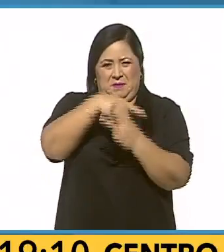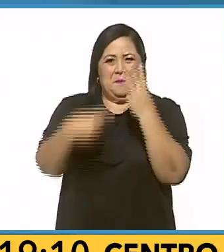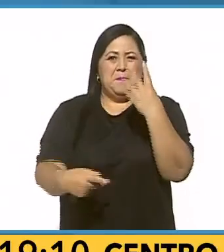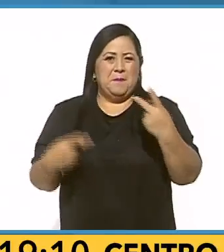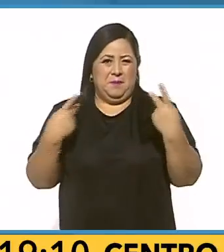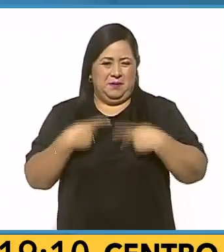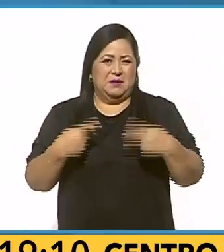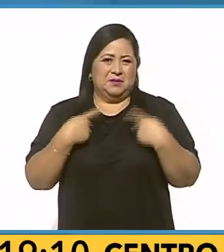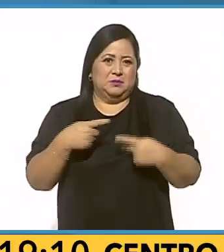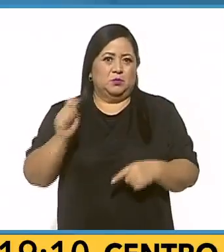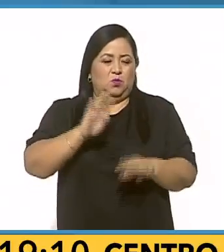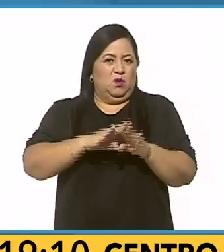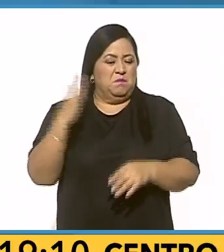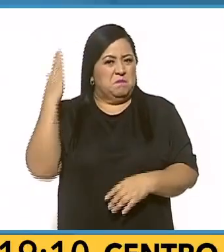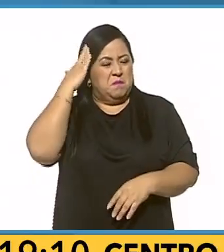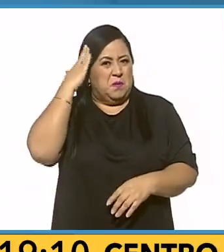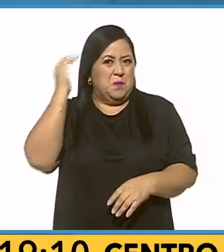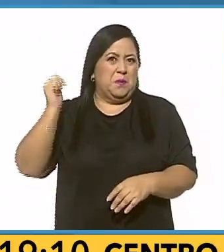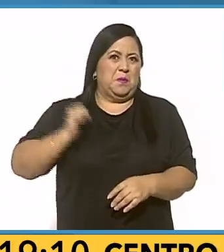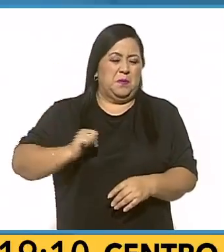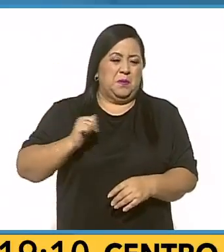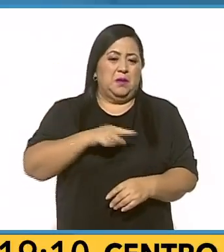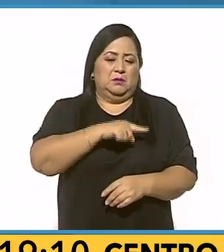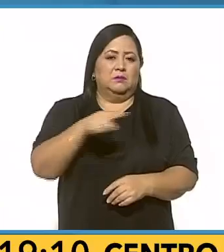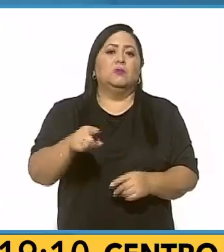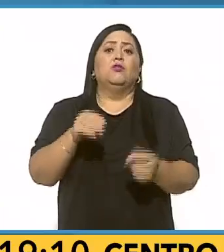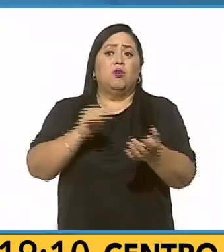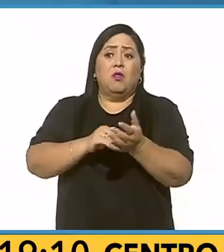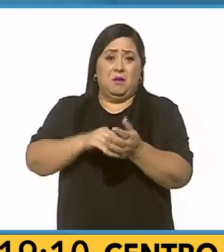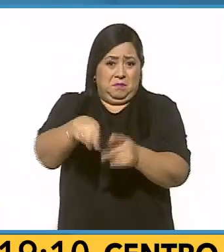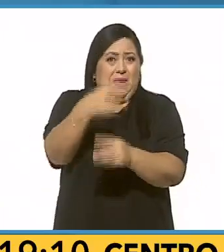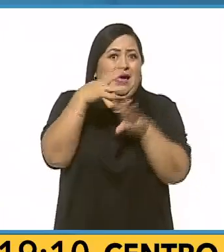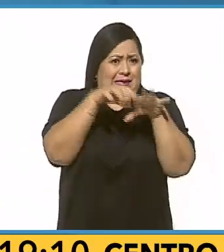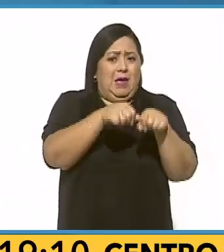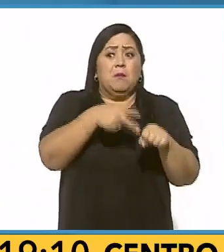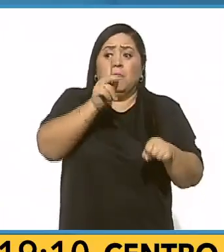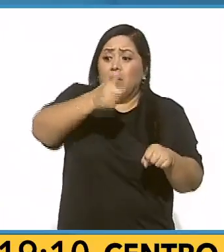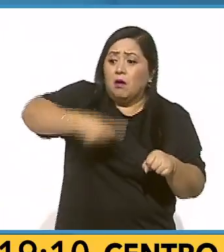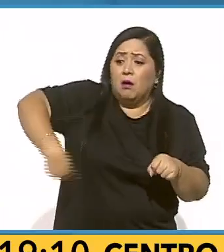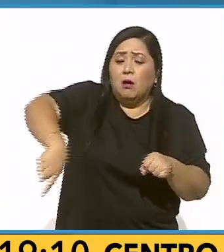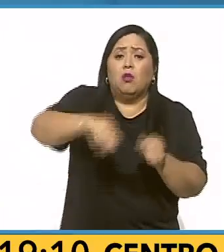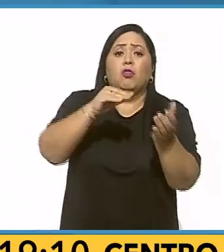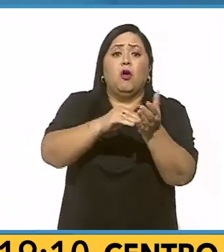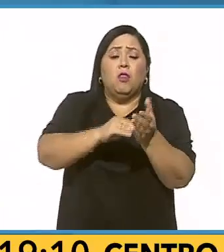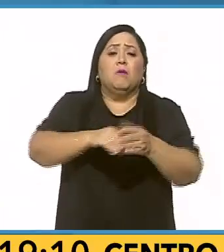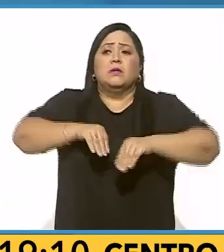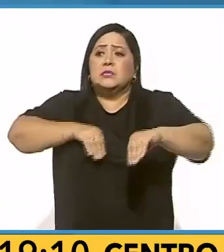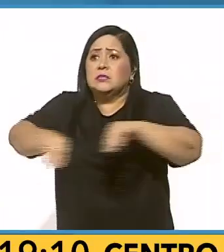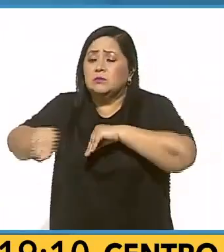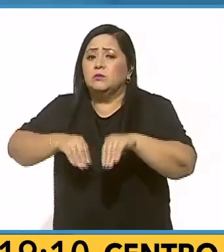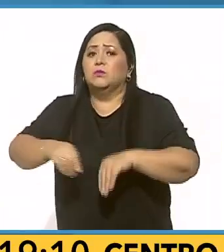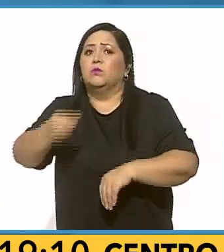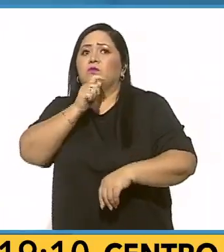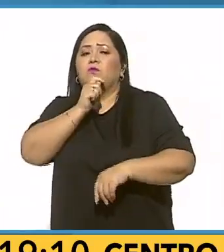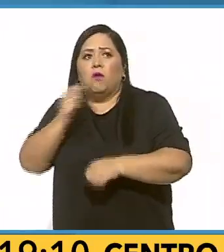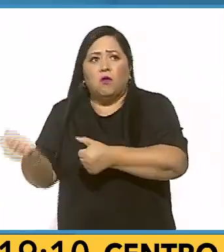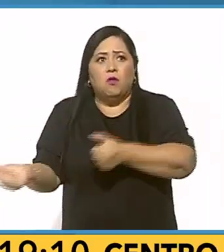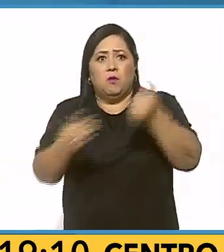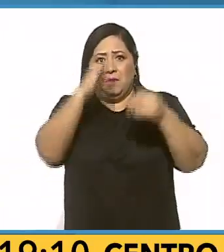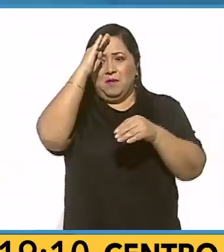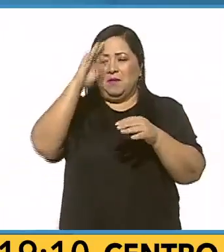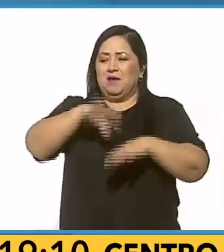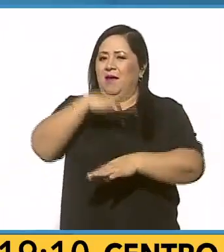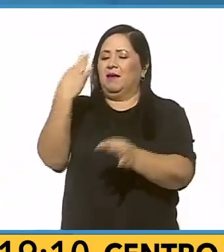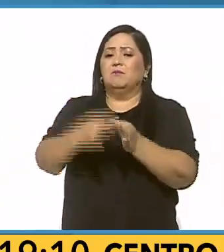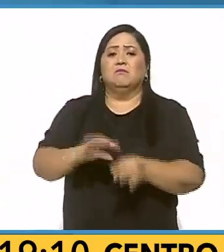Quintero y de Carrillo Fuentes, pues sus grupos criminales siguen funcionando. Los cárteles siguen moviendo droga aquí a los Estados Unidos, más allá de que ha habido